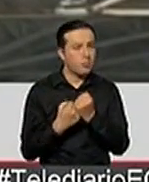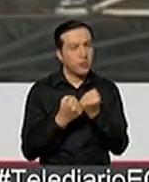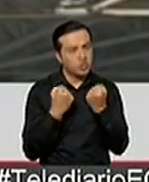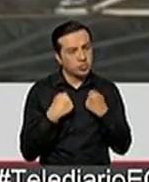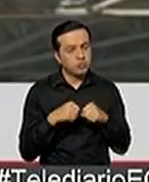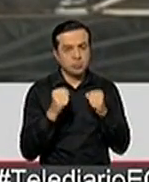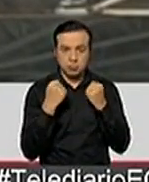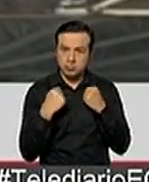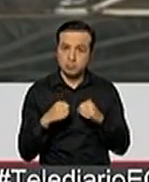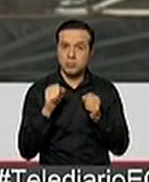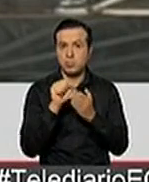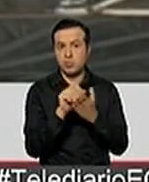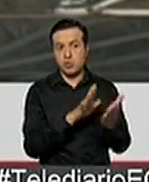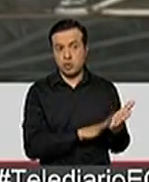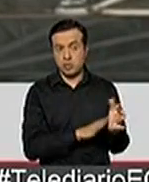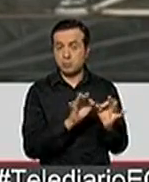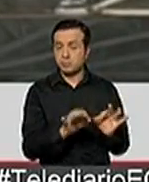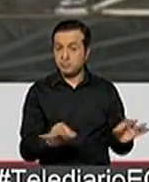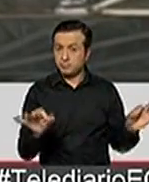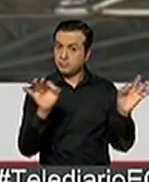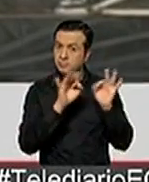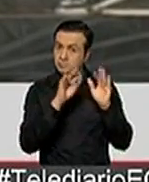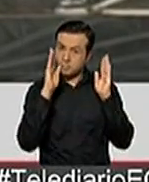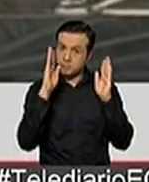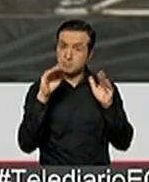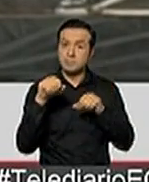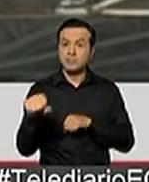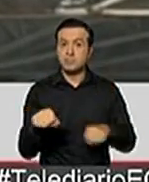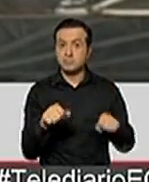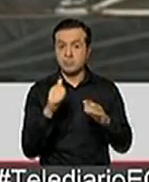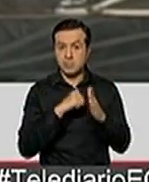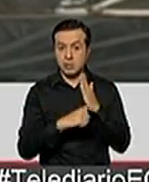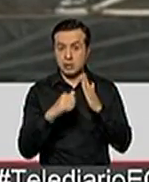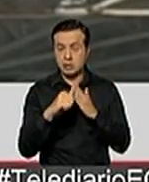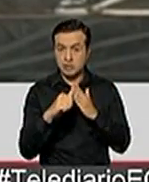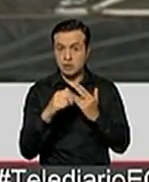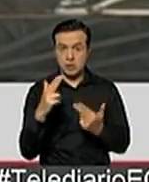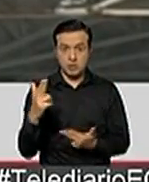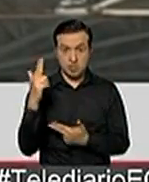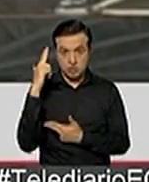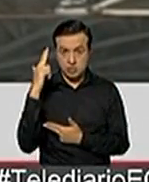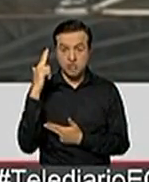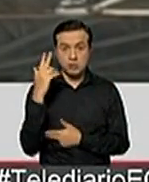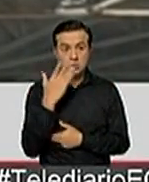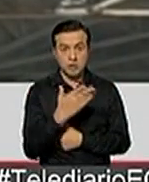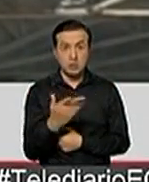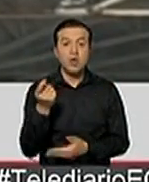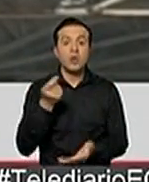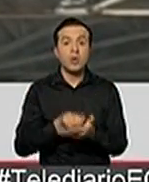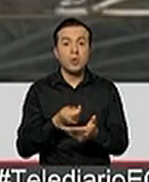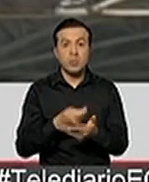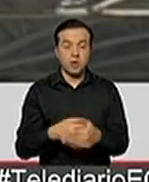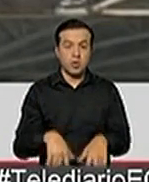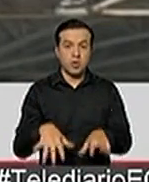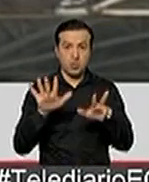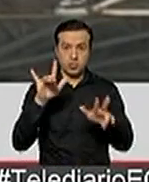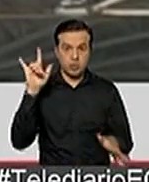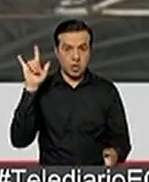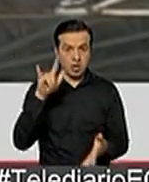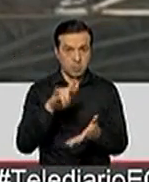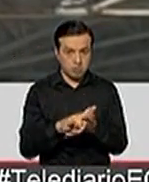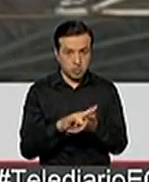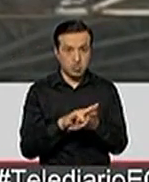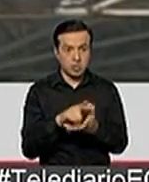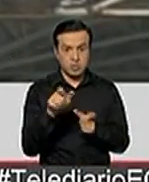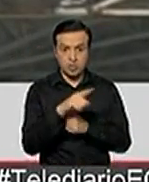aprobar la ejecución de proyectos importantes gestionados por el Ministerio de Defensa Nacional, y que son la adquisición de 8 aviones de entrenamiento para